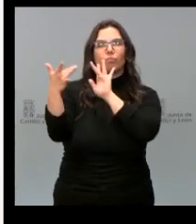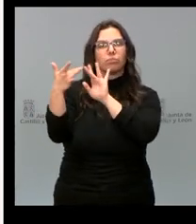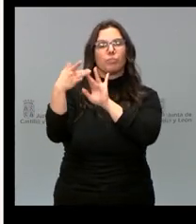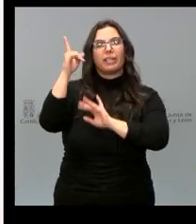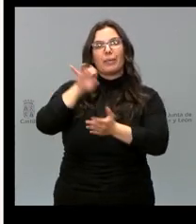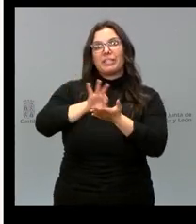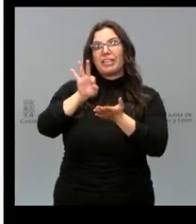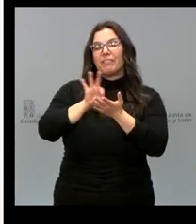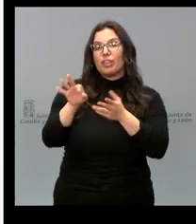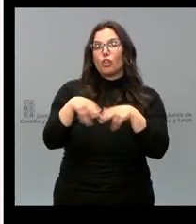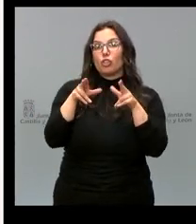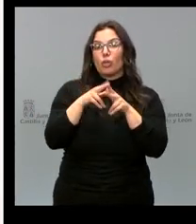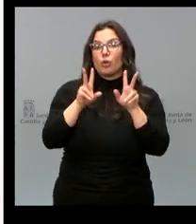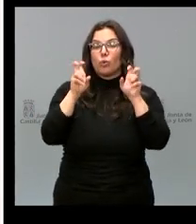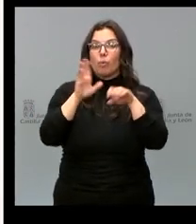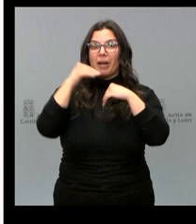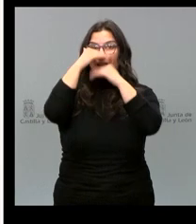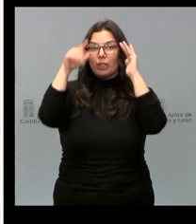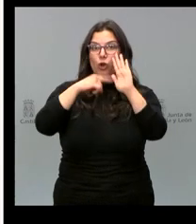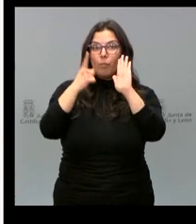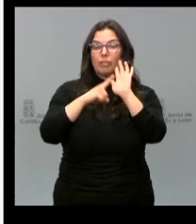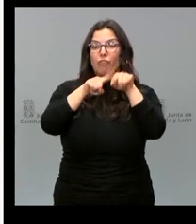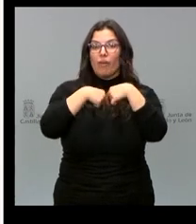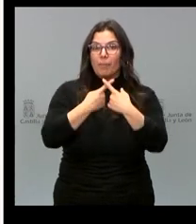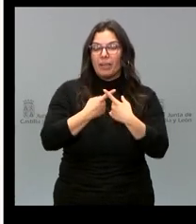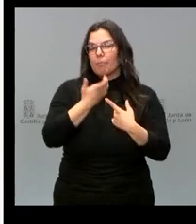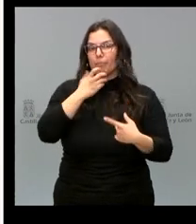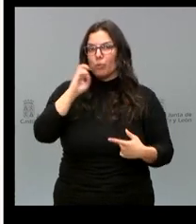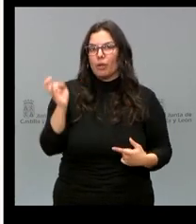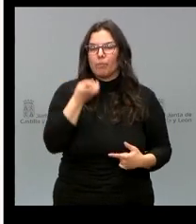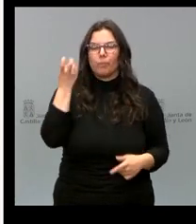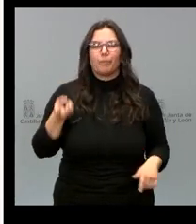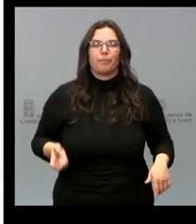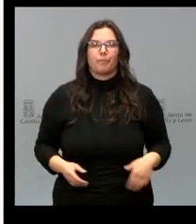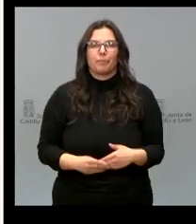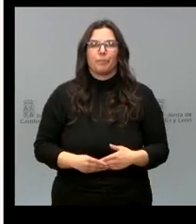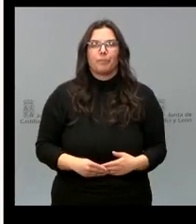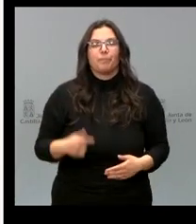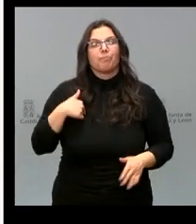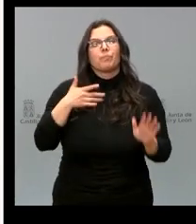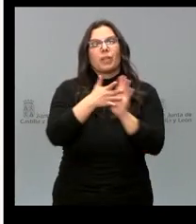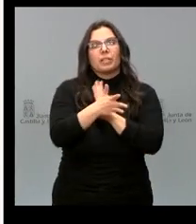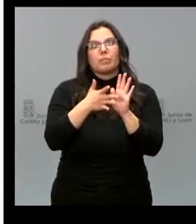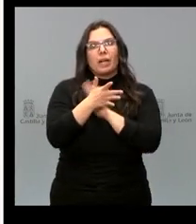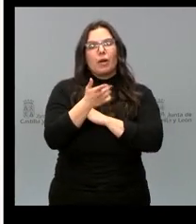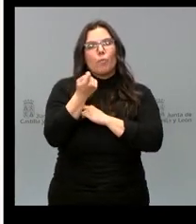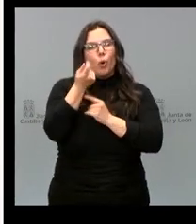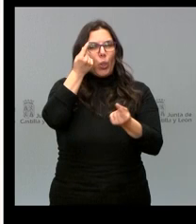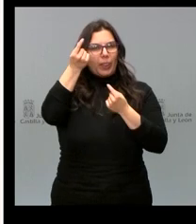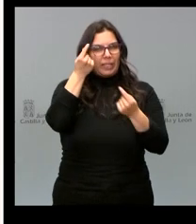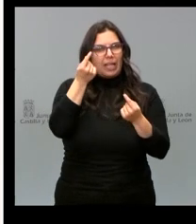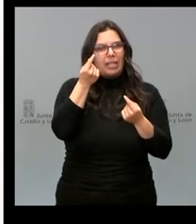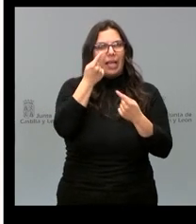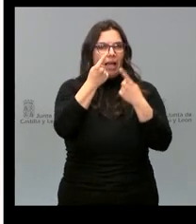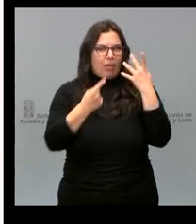servicio social de atención integral a las familias, entre otras actuaciones. Voy a explicar con un poquito más de detalle